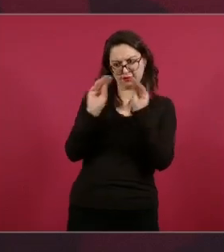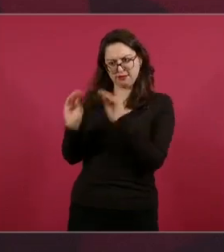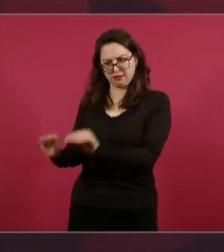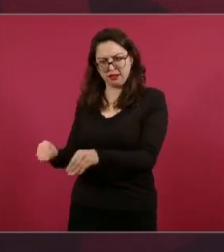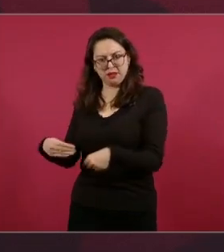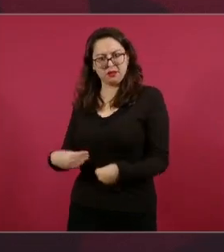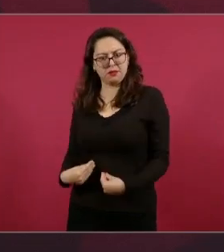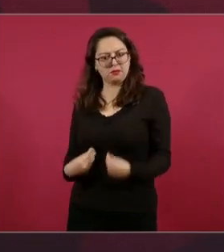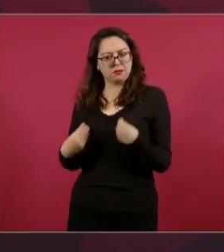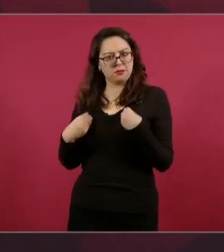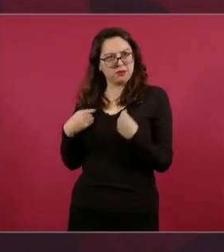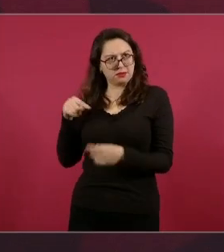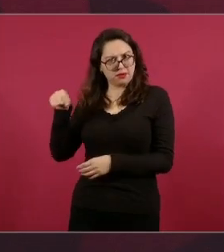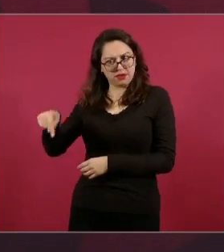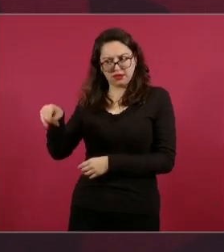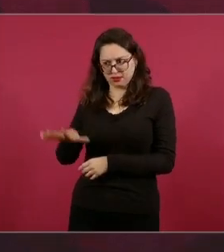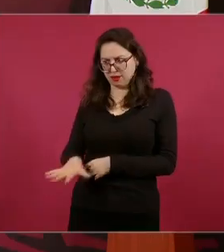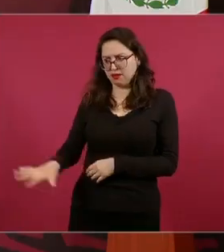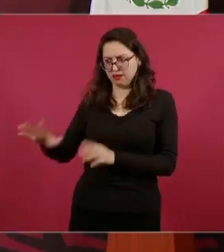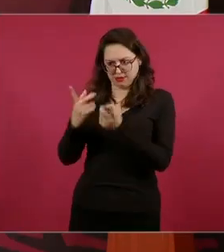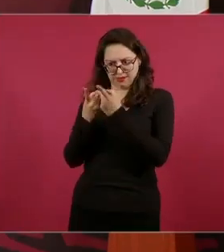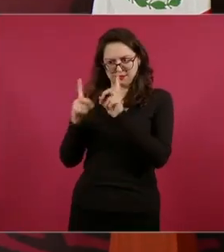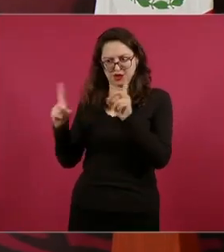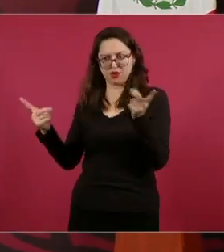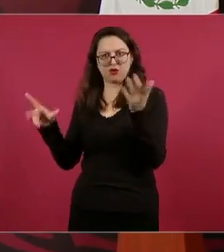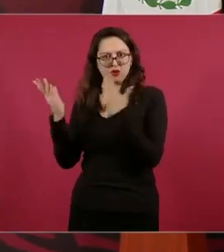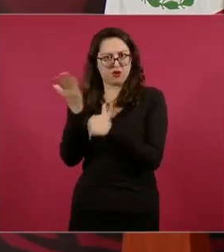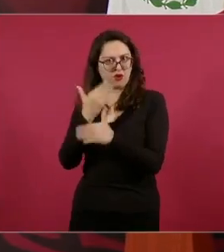¿Por qué traemos el agua para acá